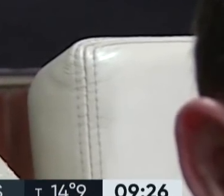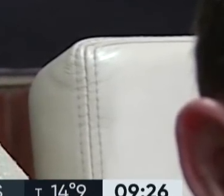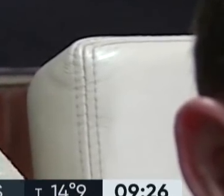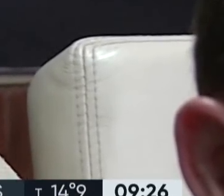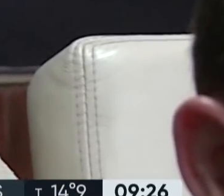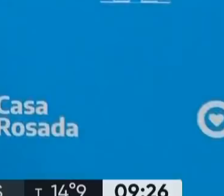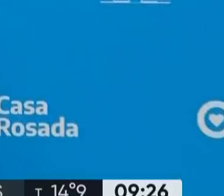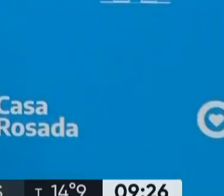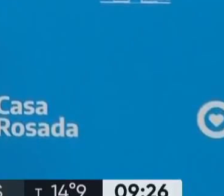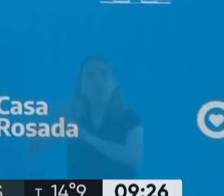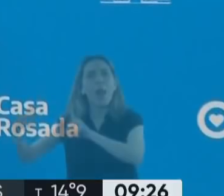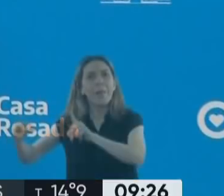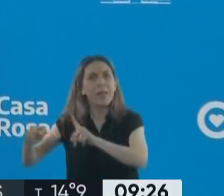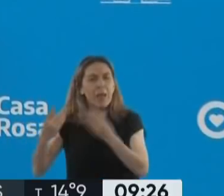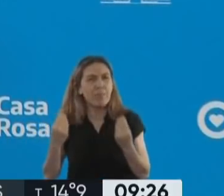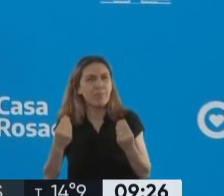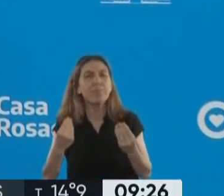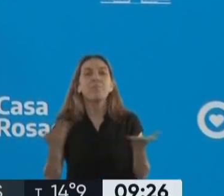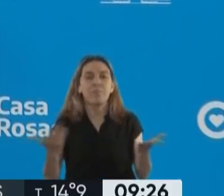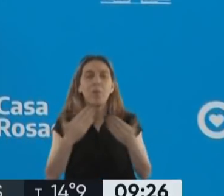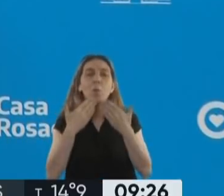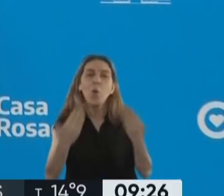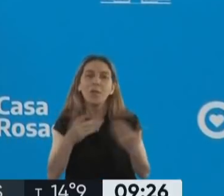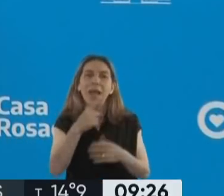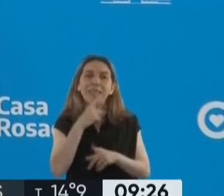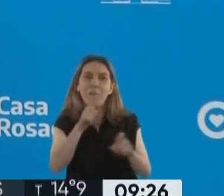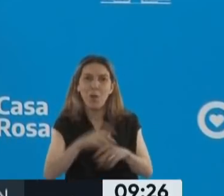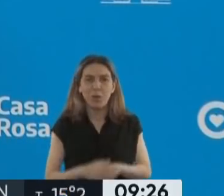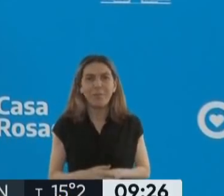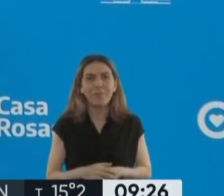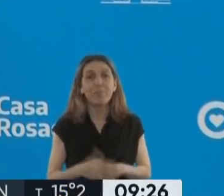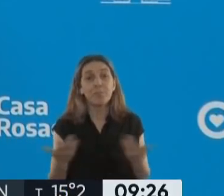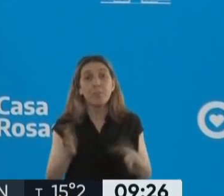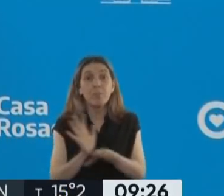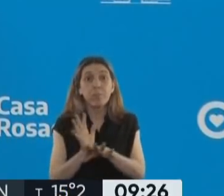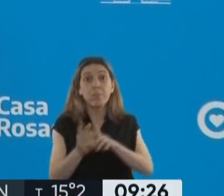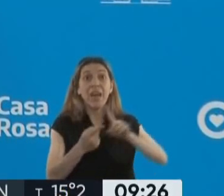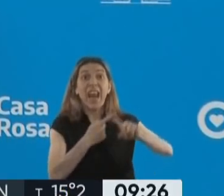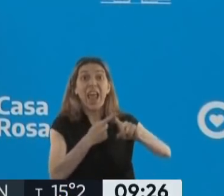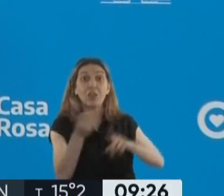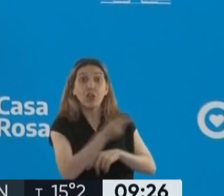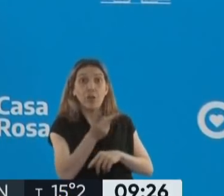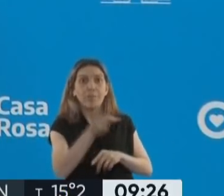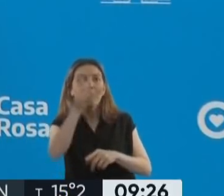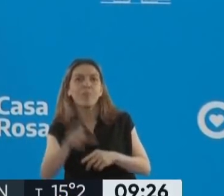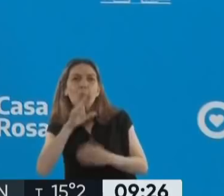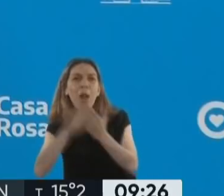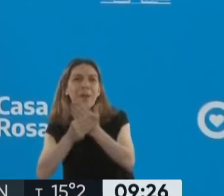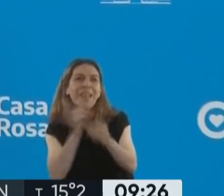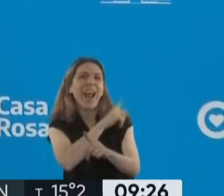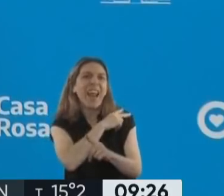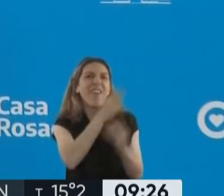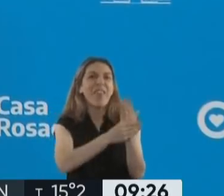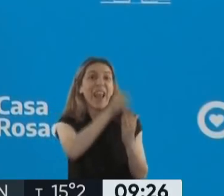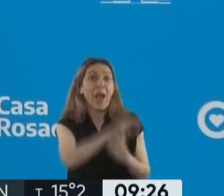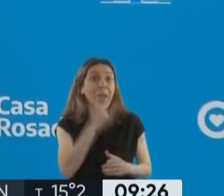Gracias. Muchas gracias por la pregunta. La relación entre la ministra y el jefe de gabinete es como